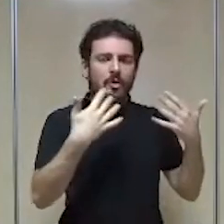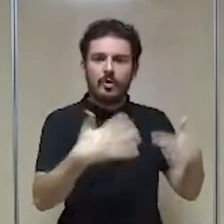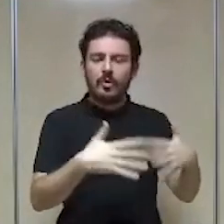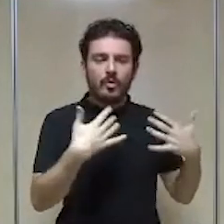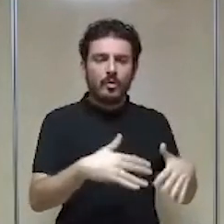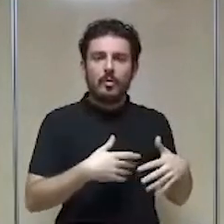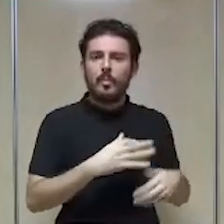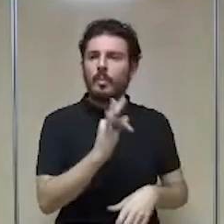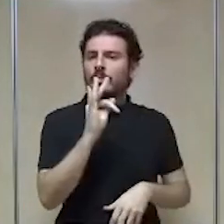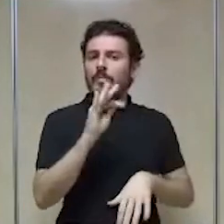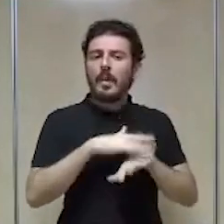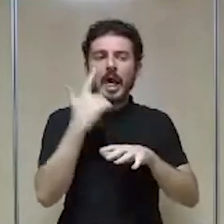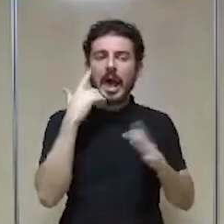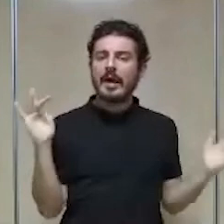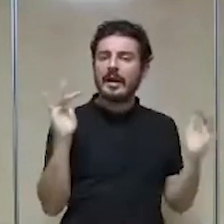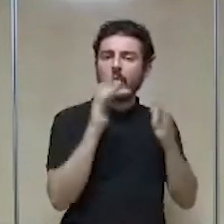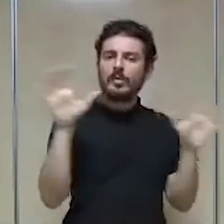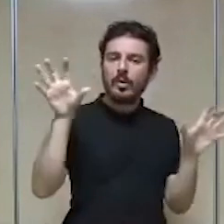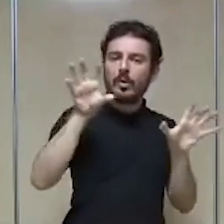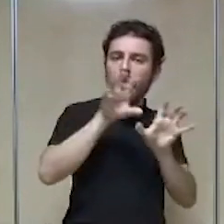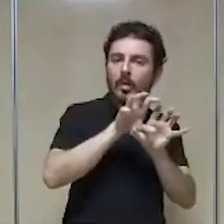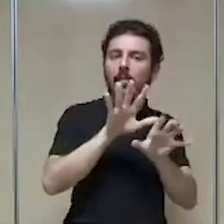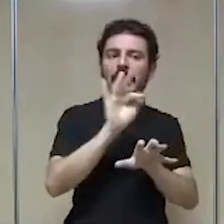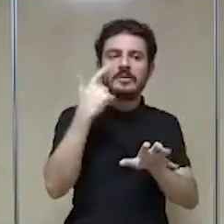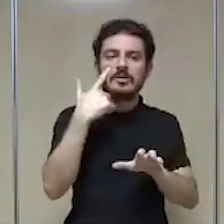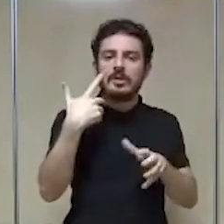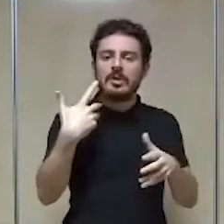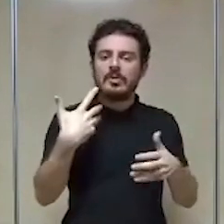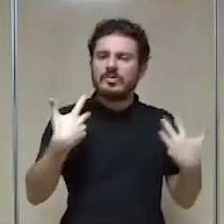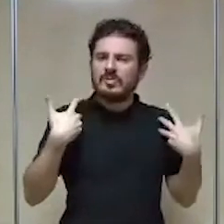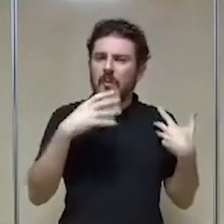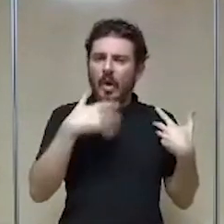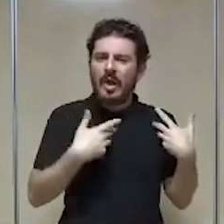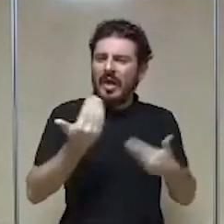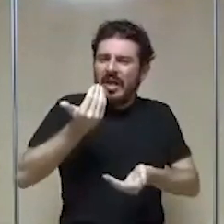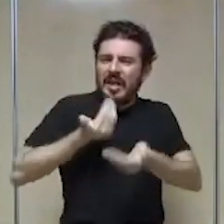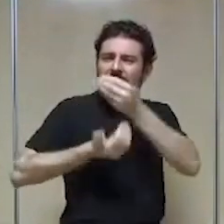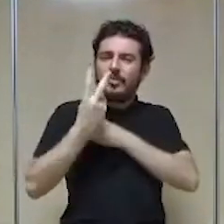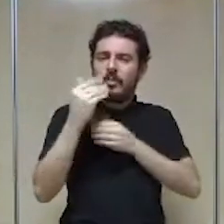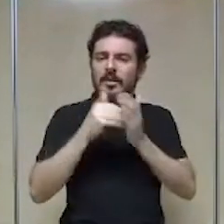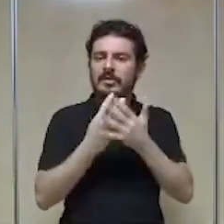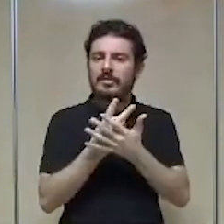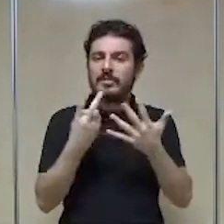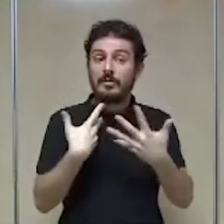para el reencuentro y la superación del trauma, de la ruptura que vivimos en